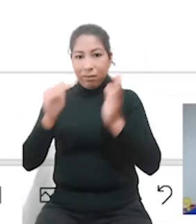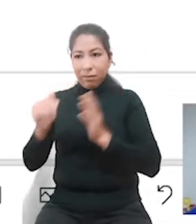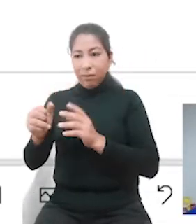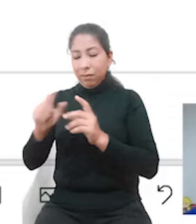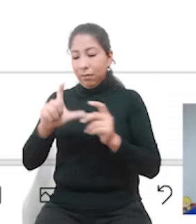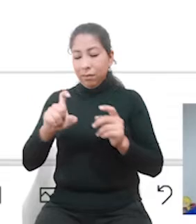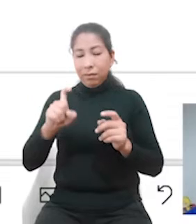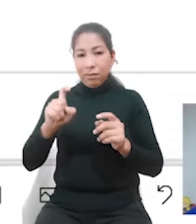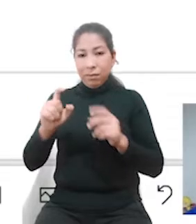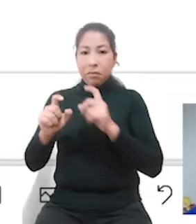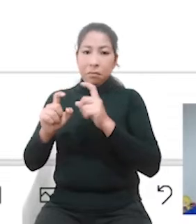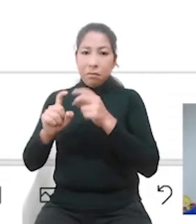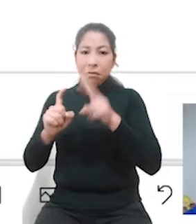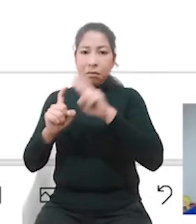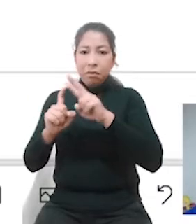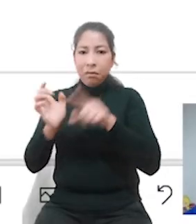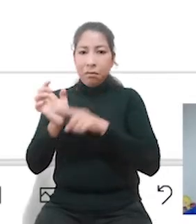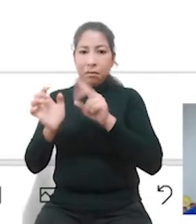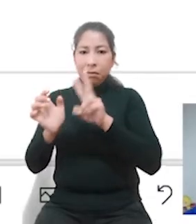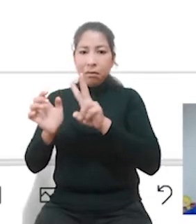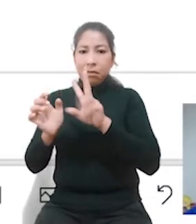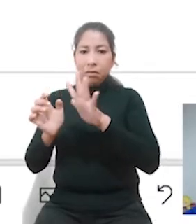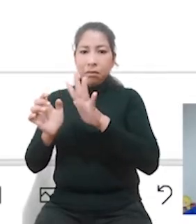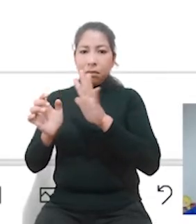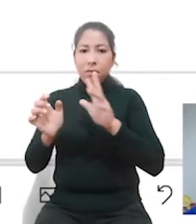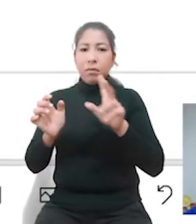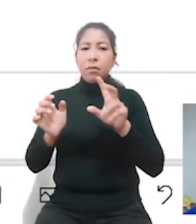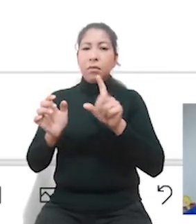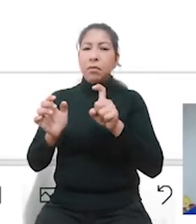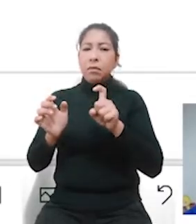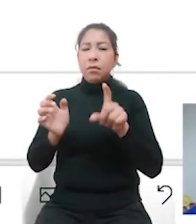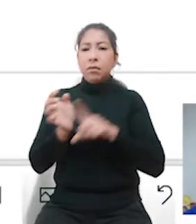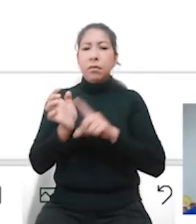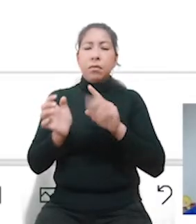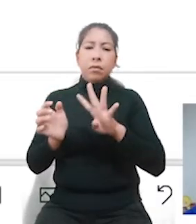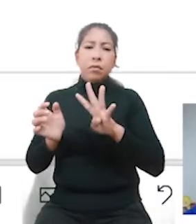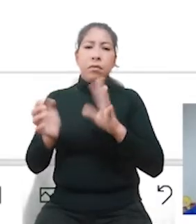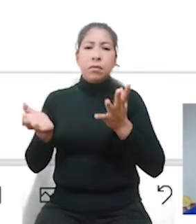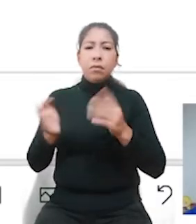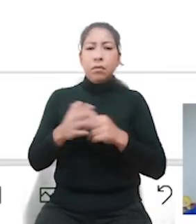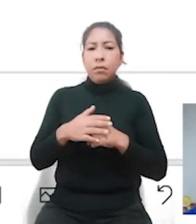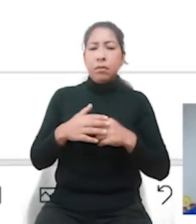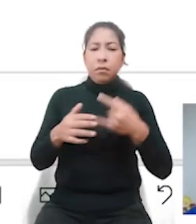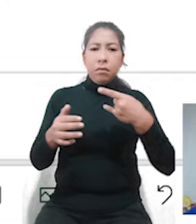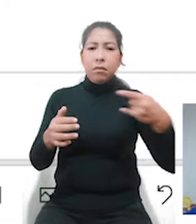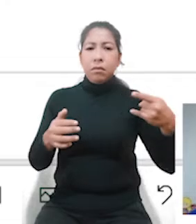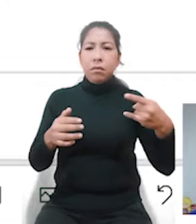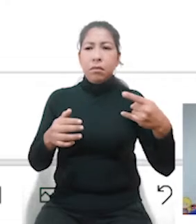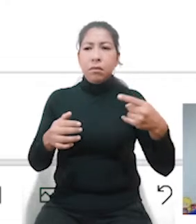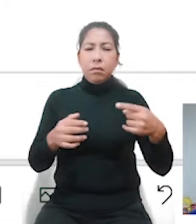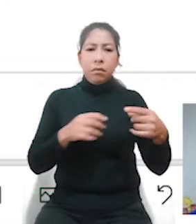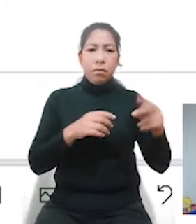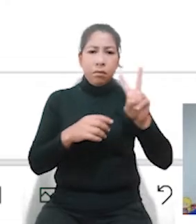cuadrado menos 5x menos 4 es igual a la base, que